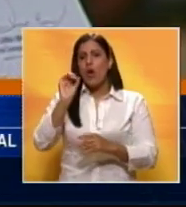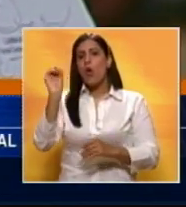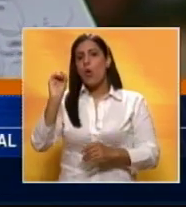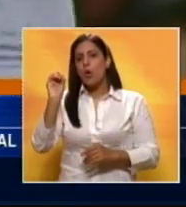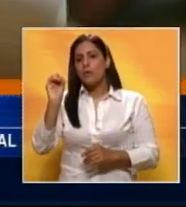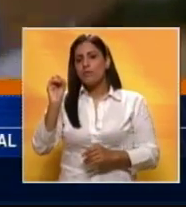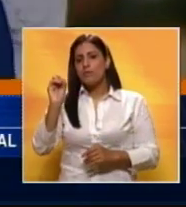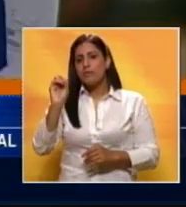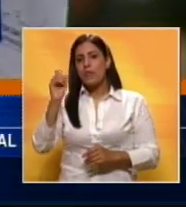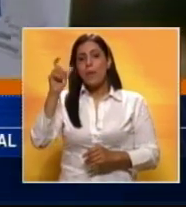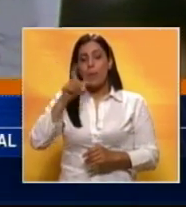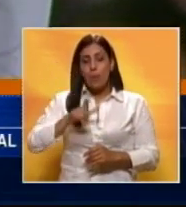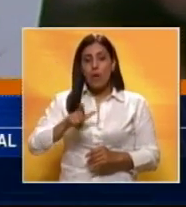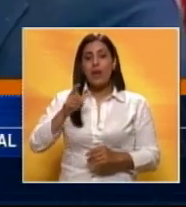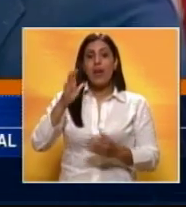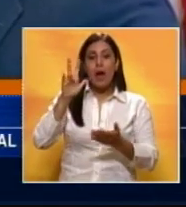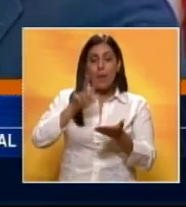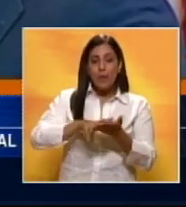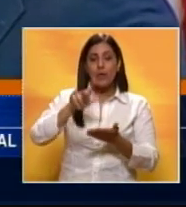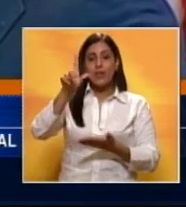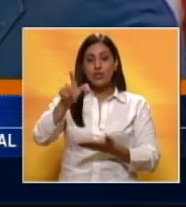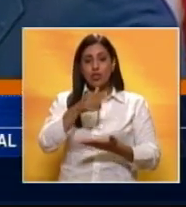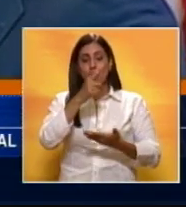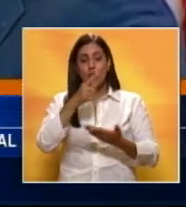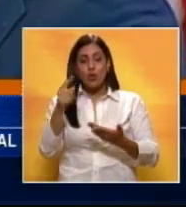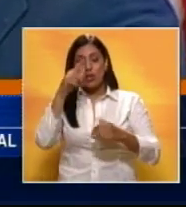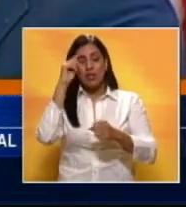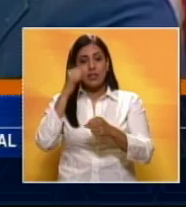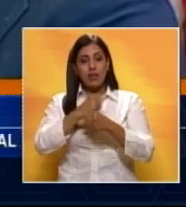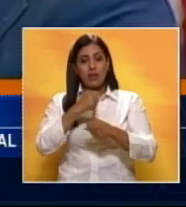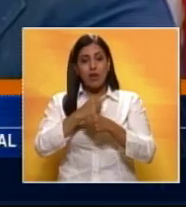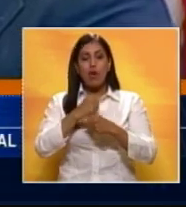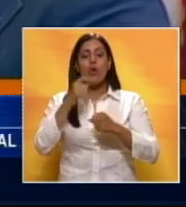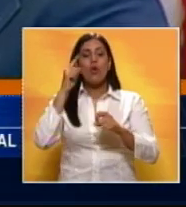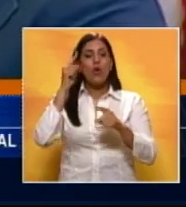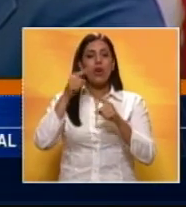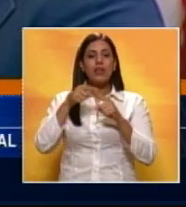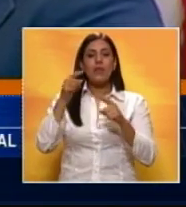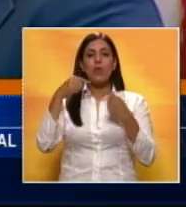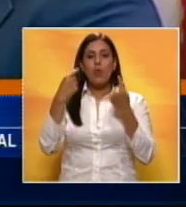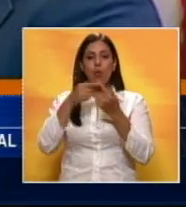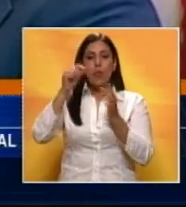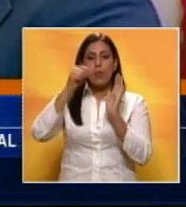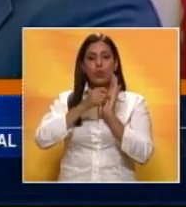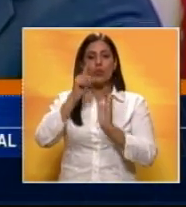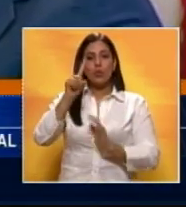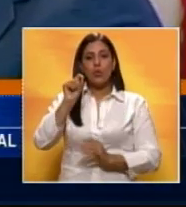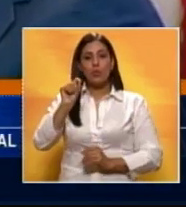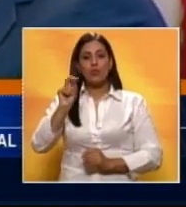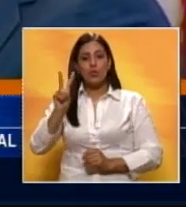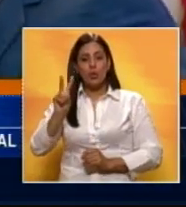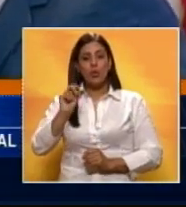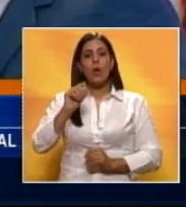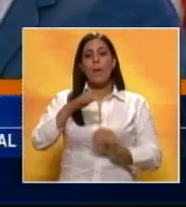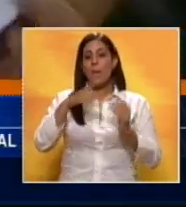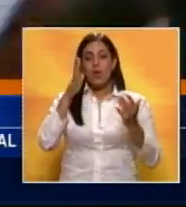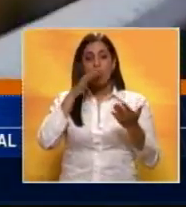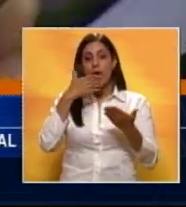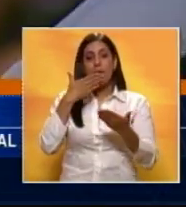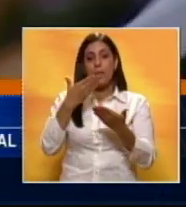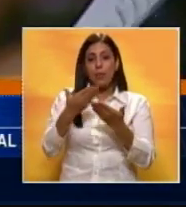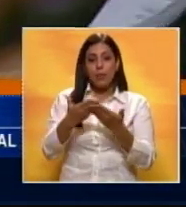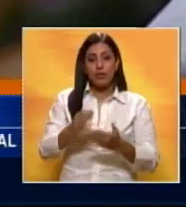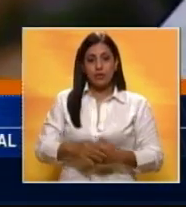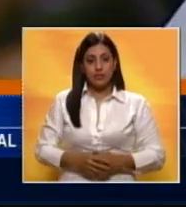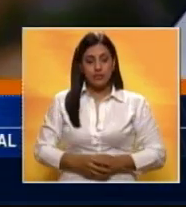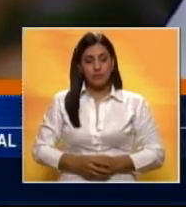ella aprueba el acta de la sesión con objeciones en el punto 1.2 porque no estaba